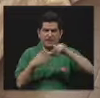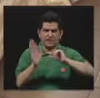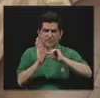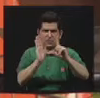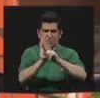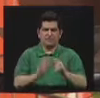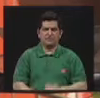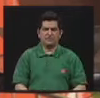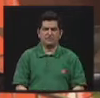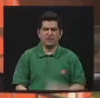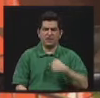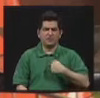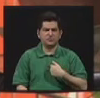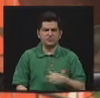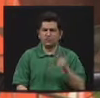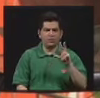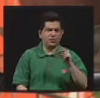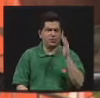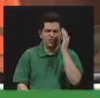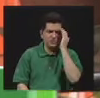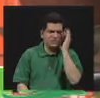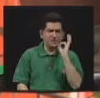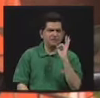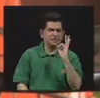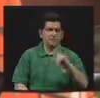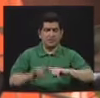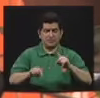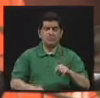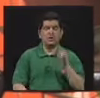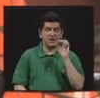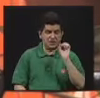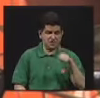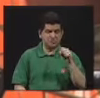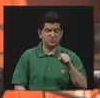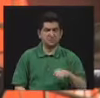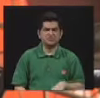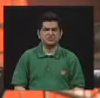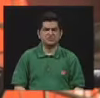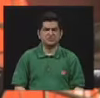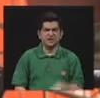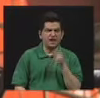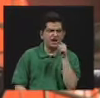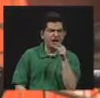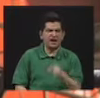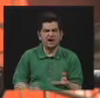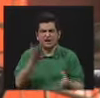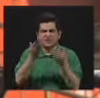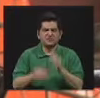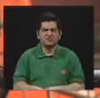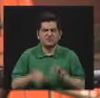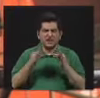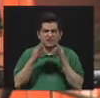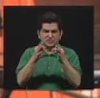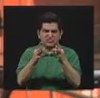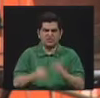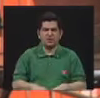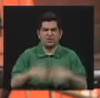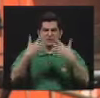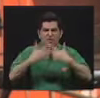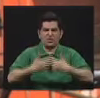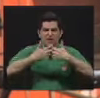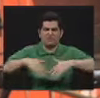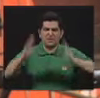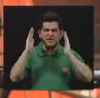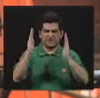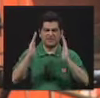legislativa. No estoy muy al tanto de esto, pero sí se sabe que ellos están como más con la zona de turismo de